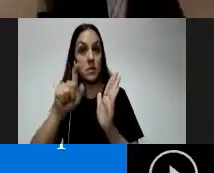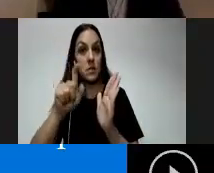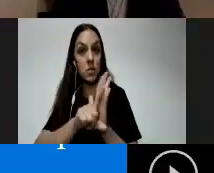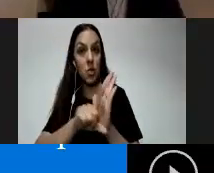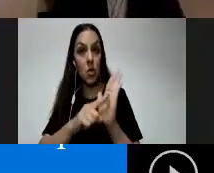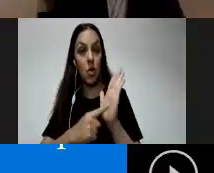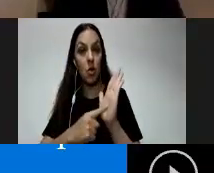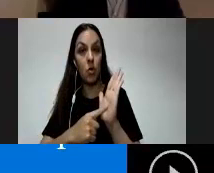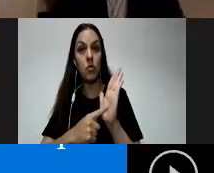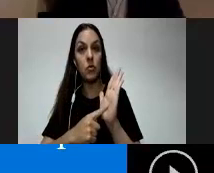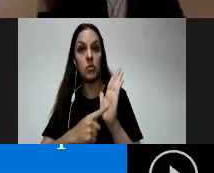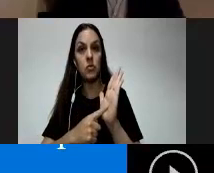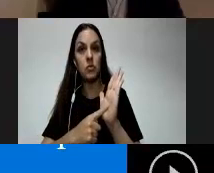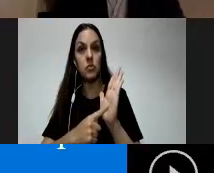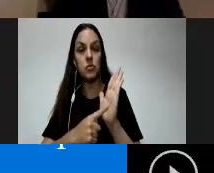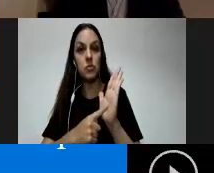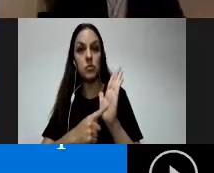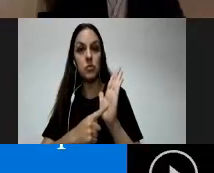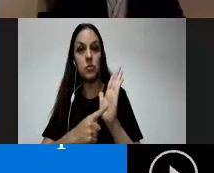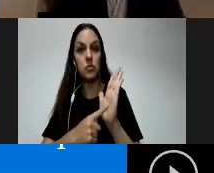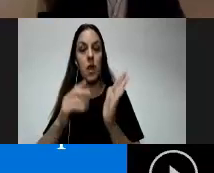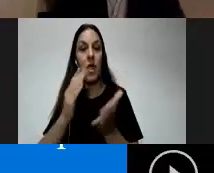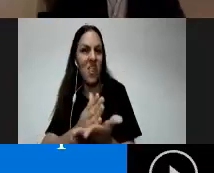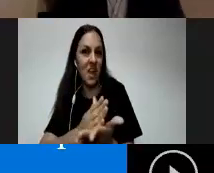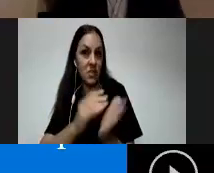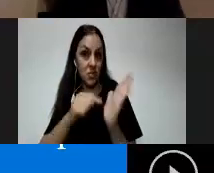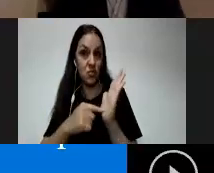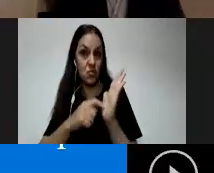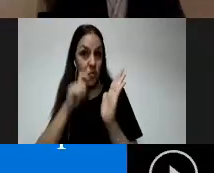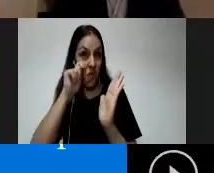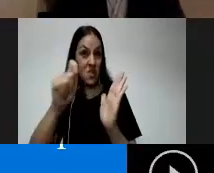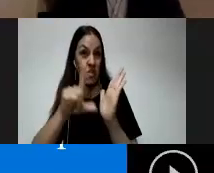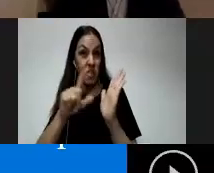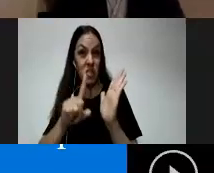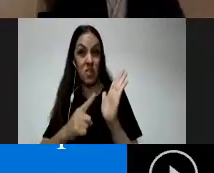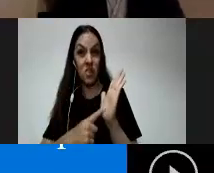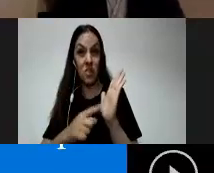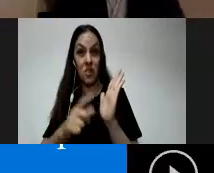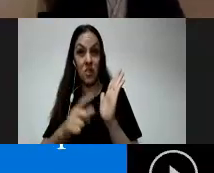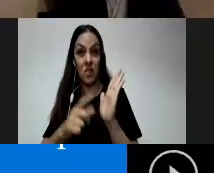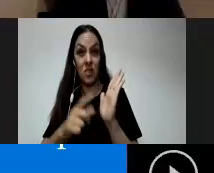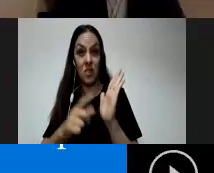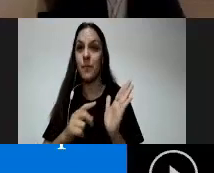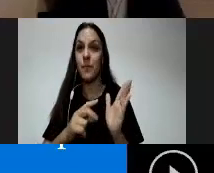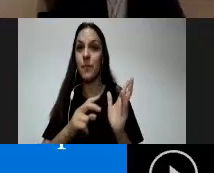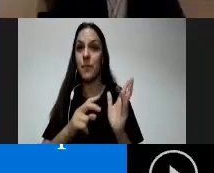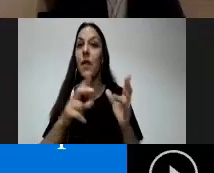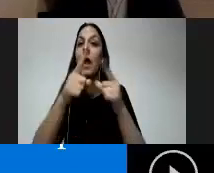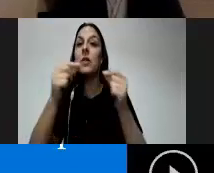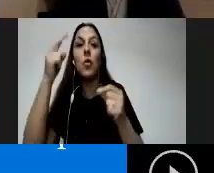la exposición. Vulneración de derechos, límite del artículo 99, inciso 2 de la Constitución Nacional,